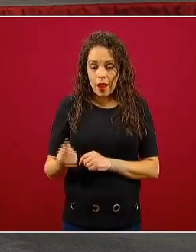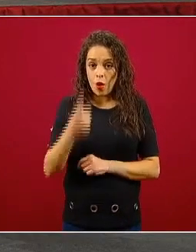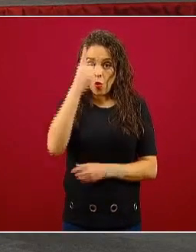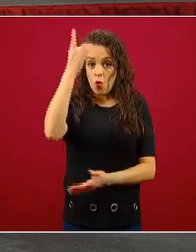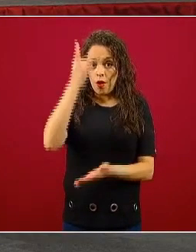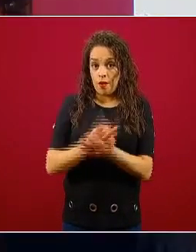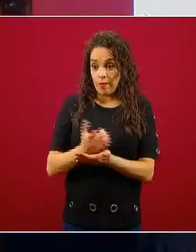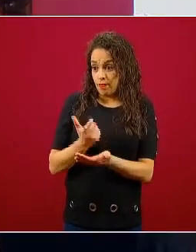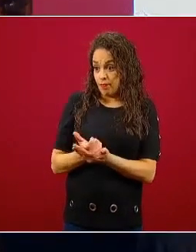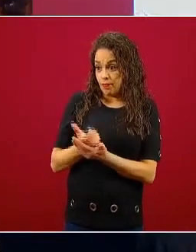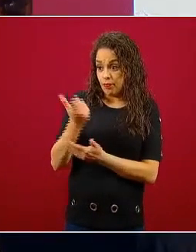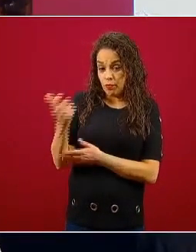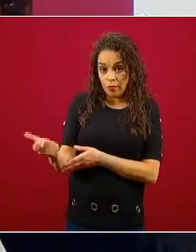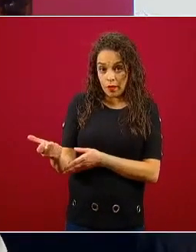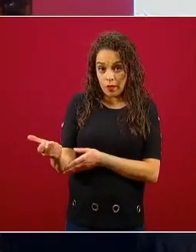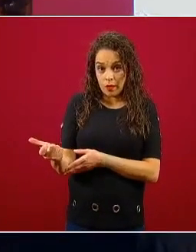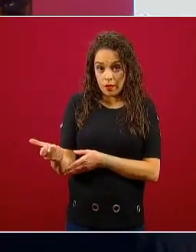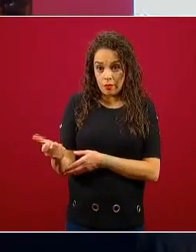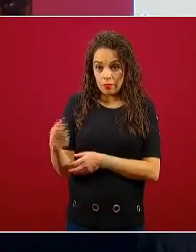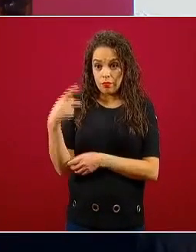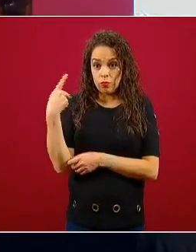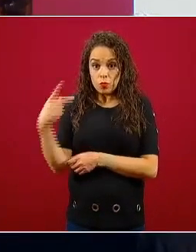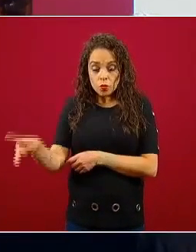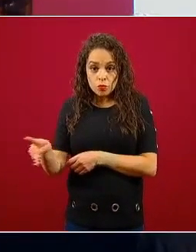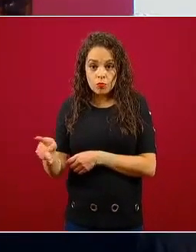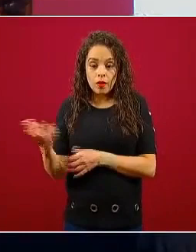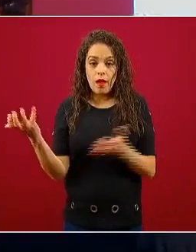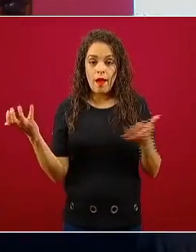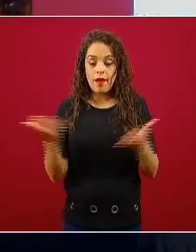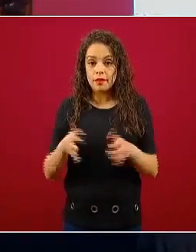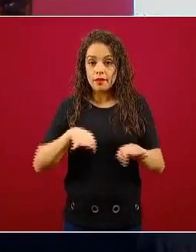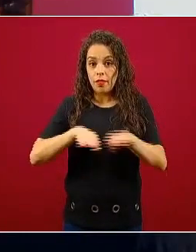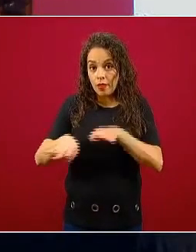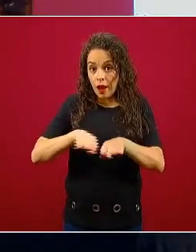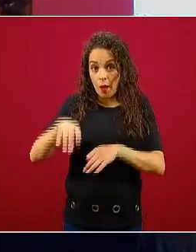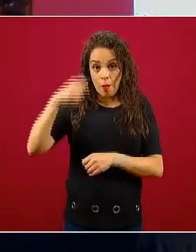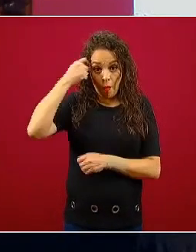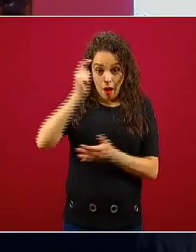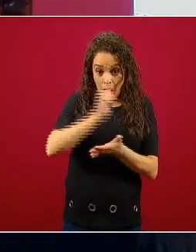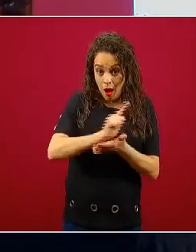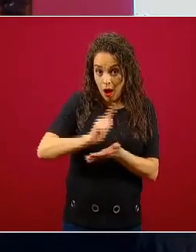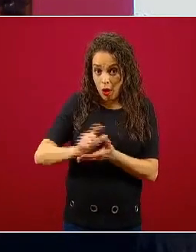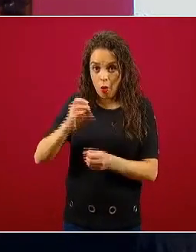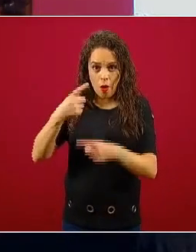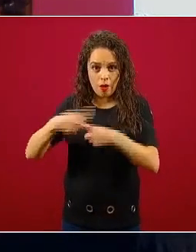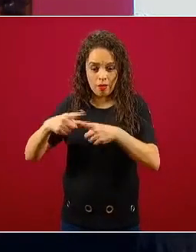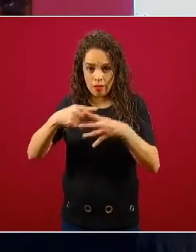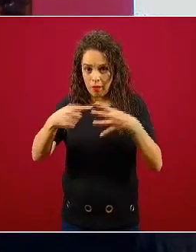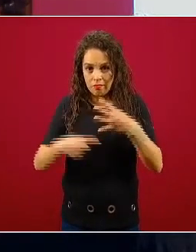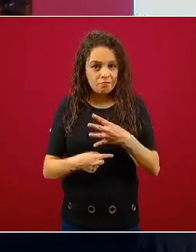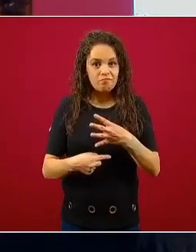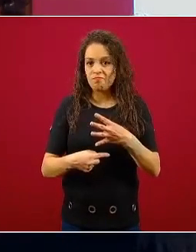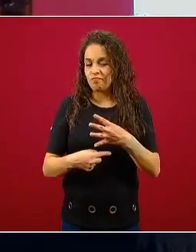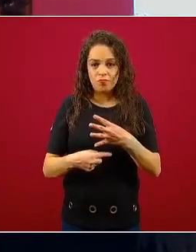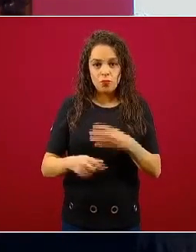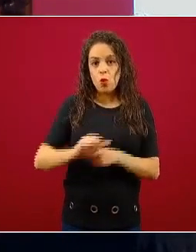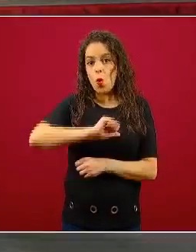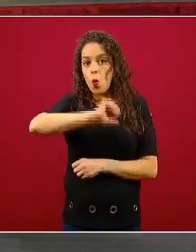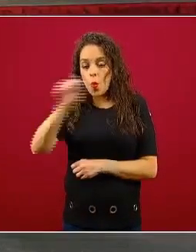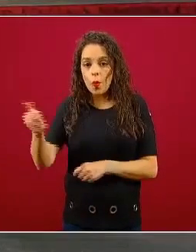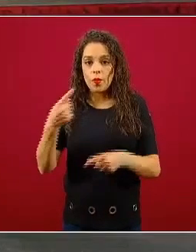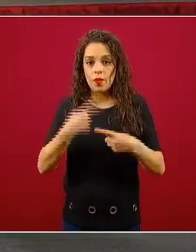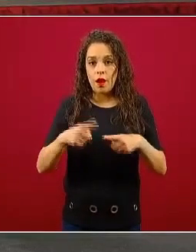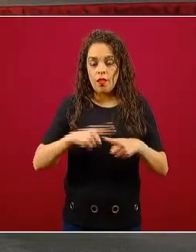que le corresponde a alguien que lleva a cabo un trabajo, sino que también se despliega, se desdobla en otras